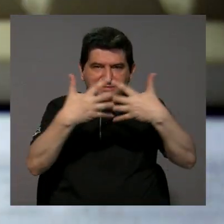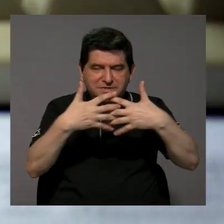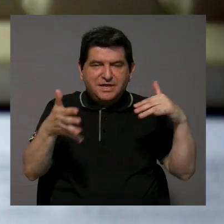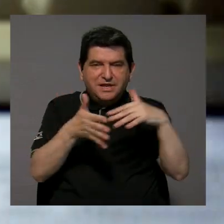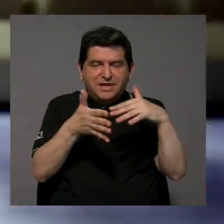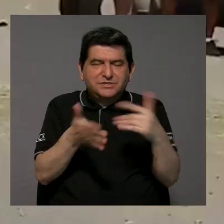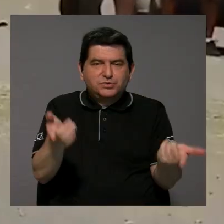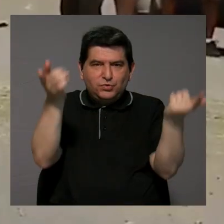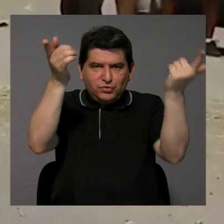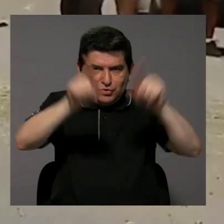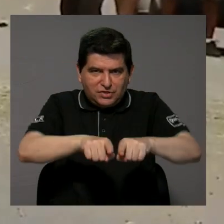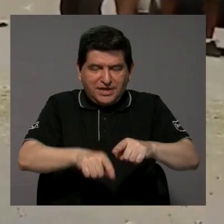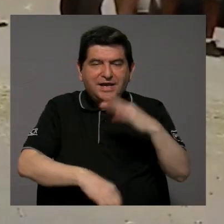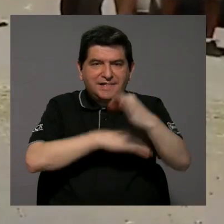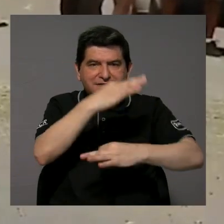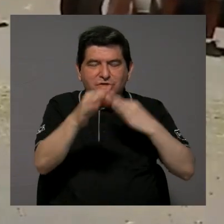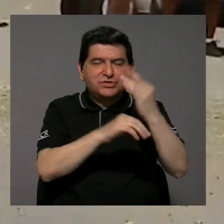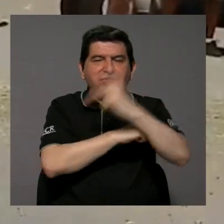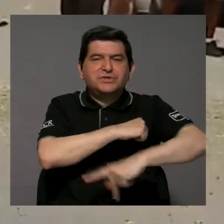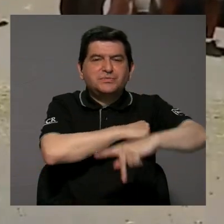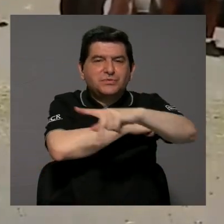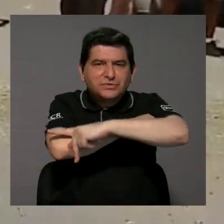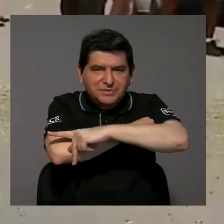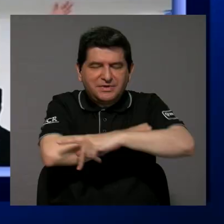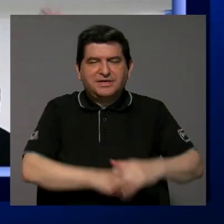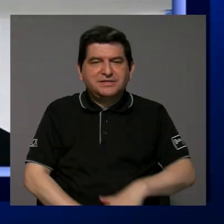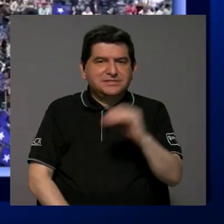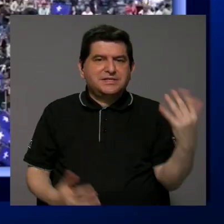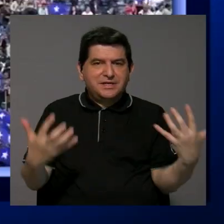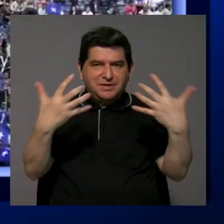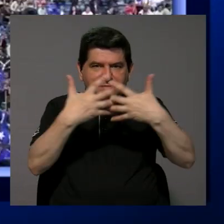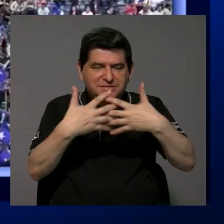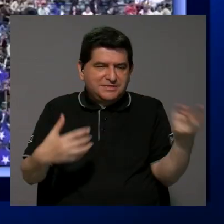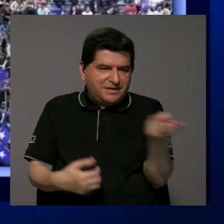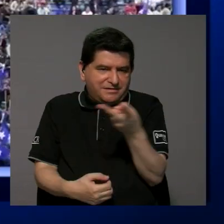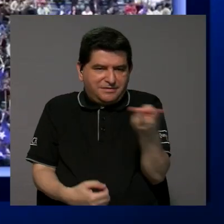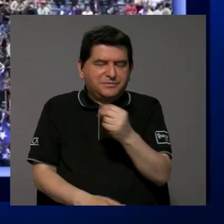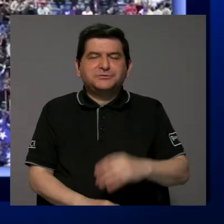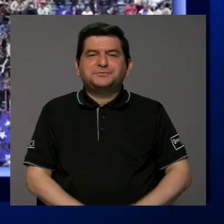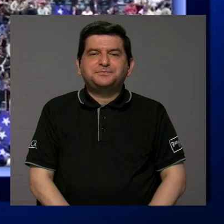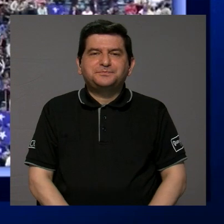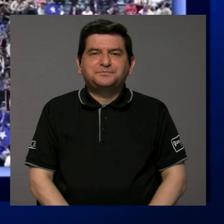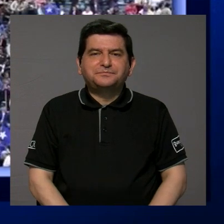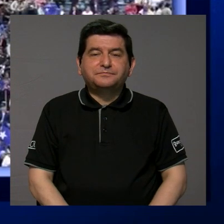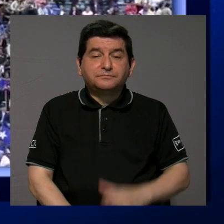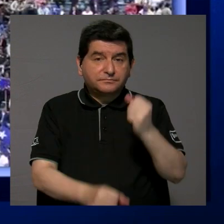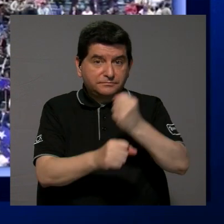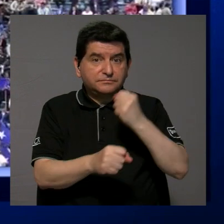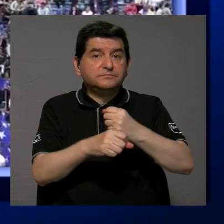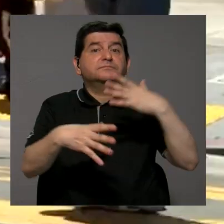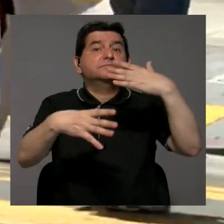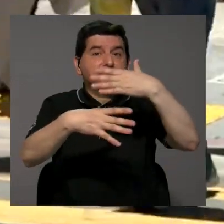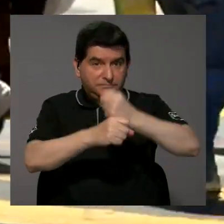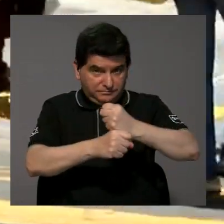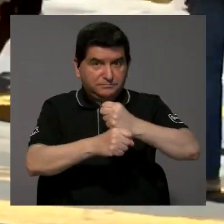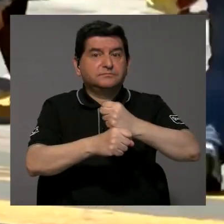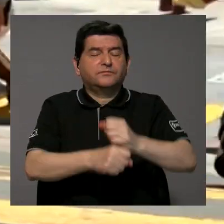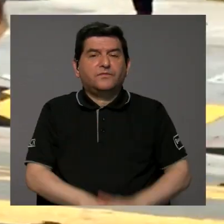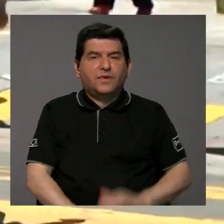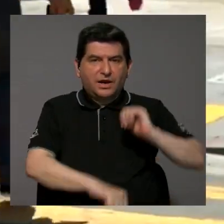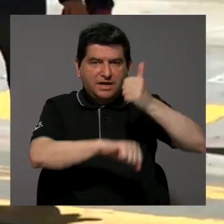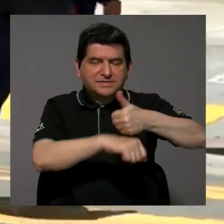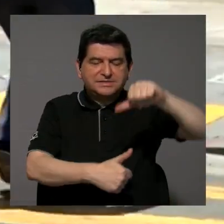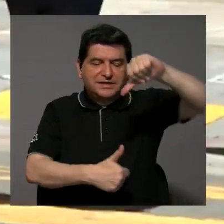con estudios de caso de tipos de países y combinamos ambas cosas, ¿no? Un esfuerzo que hemos venido haciendo es colocar